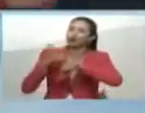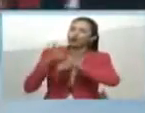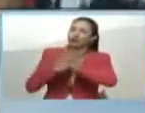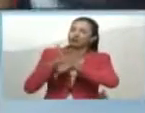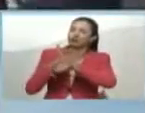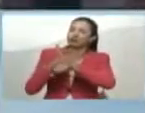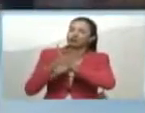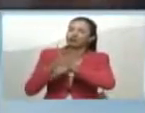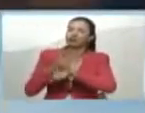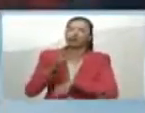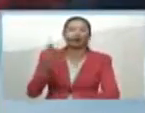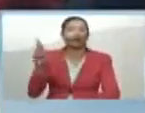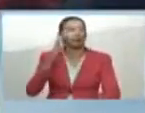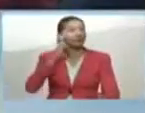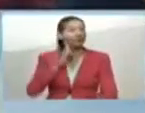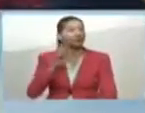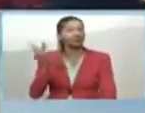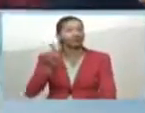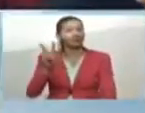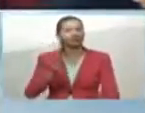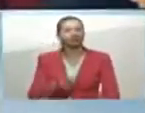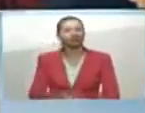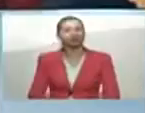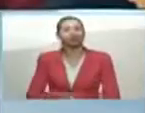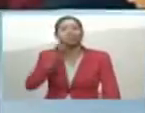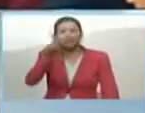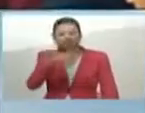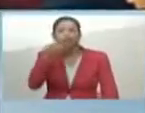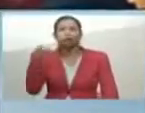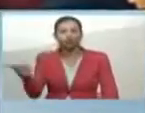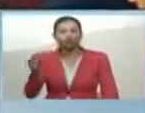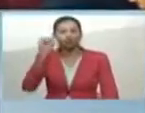la República Bolivariana de Venezuela? ¿Sí o no?